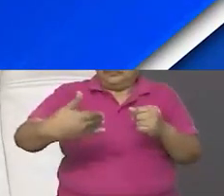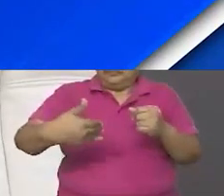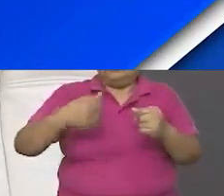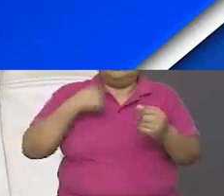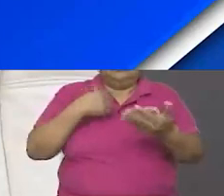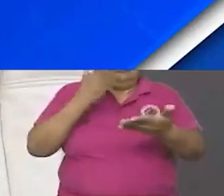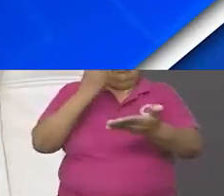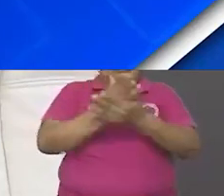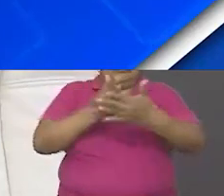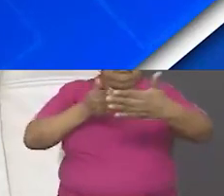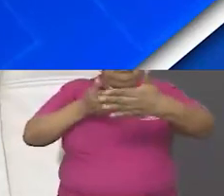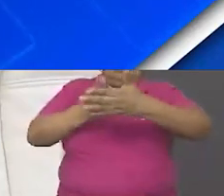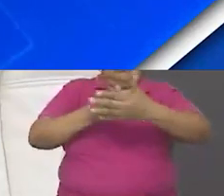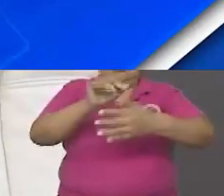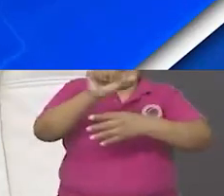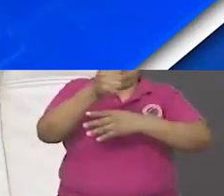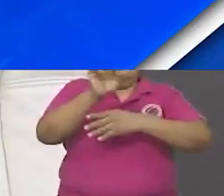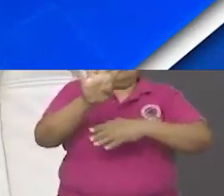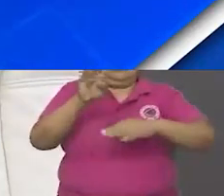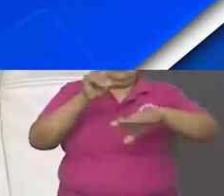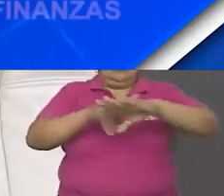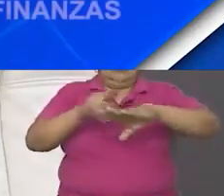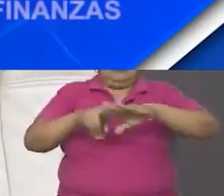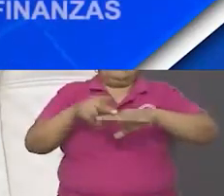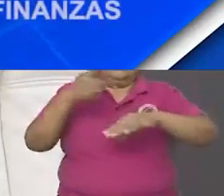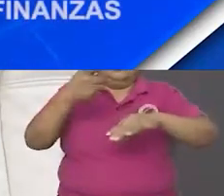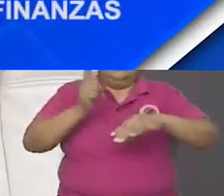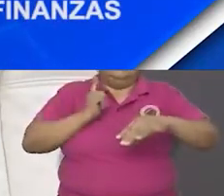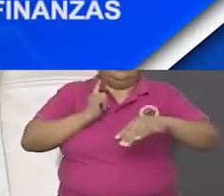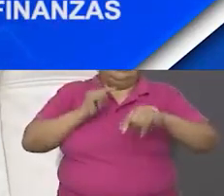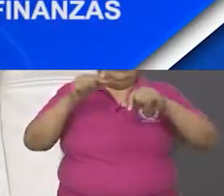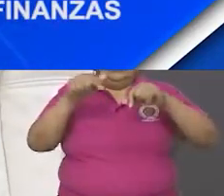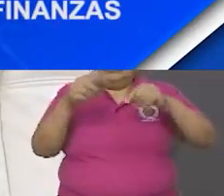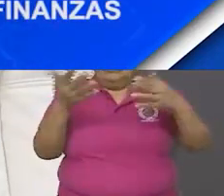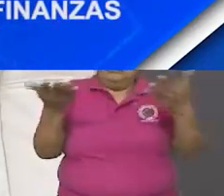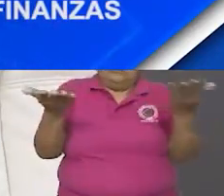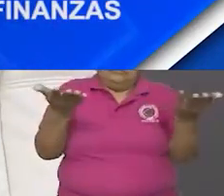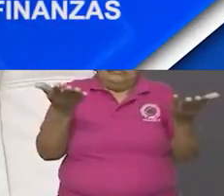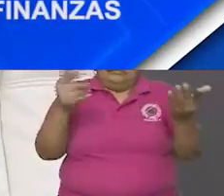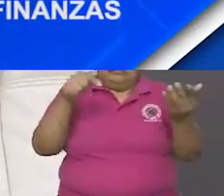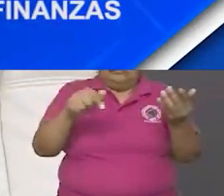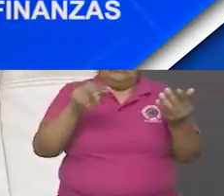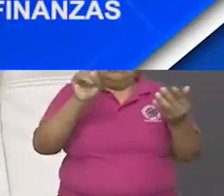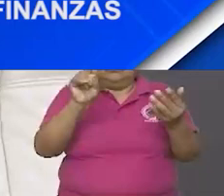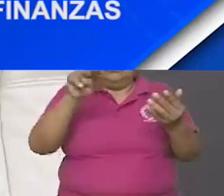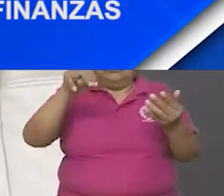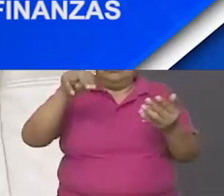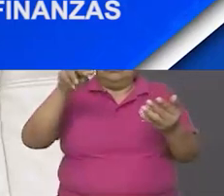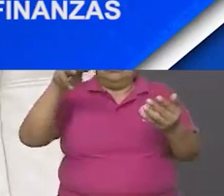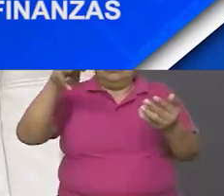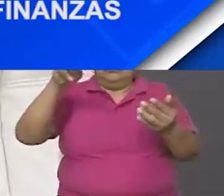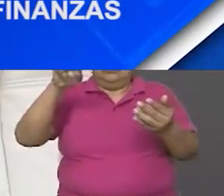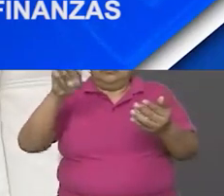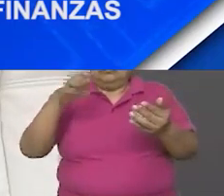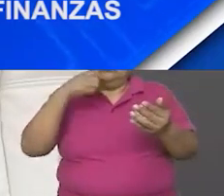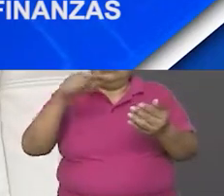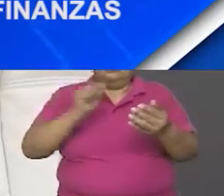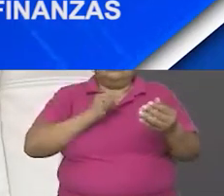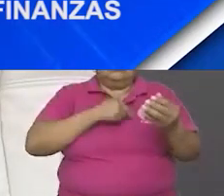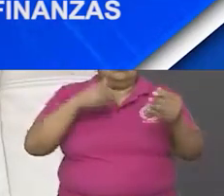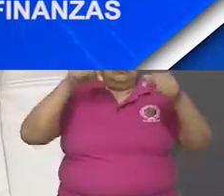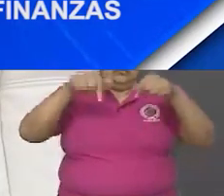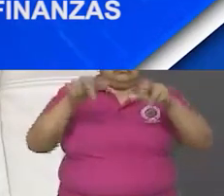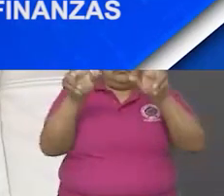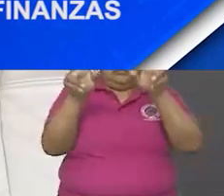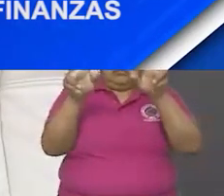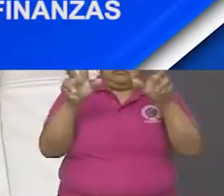se delimitaron 64 normas que se encontraban en el UNME de elaboración de